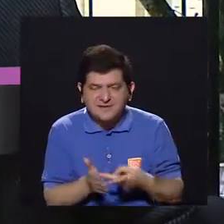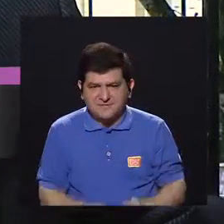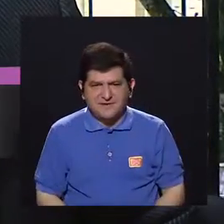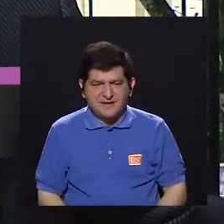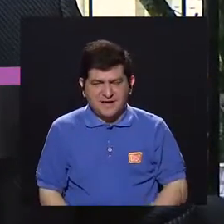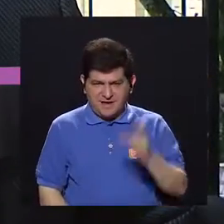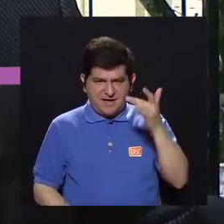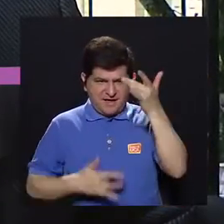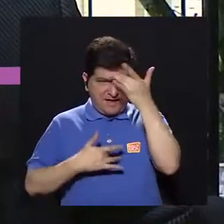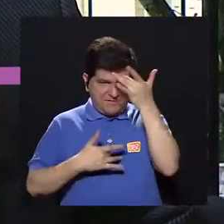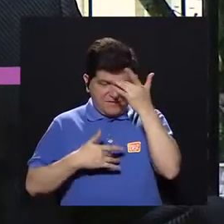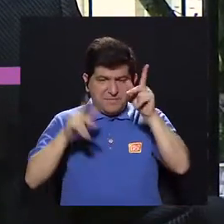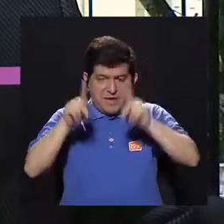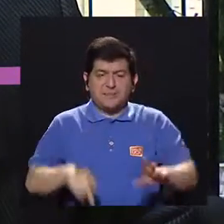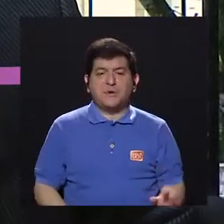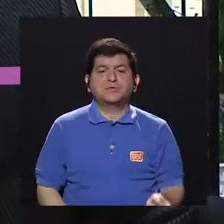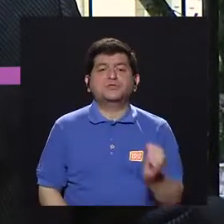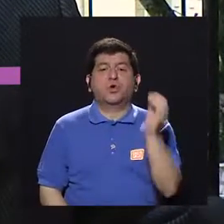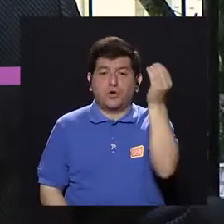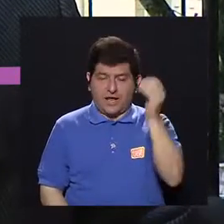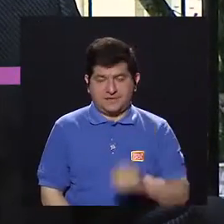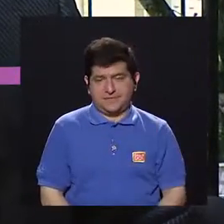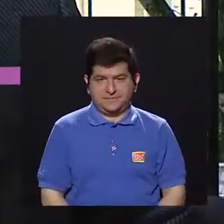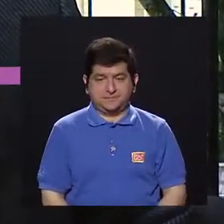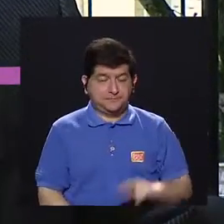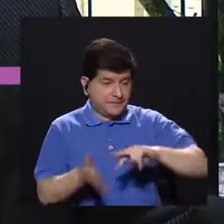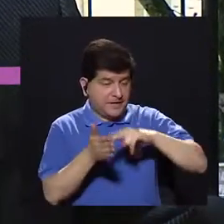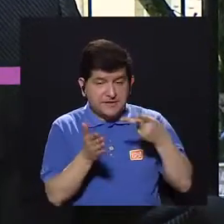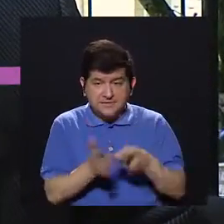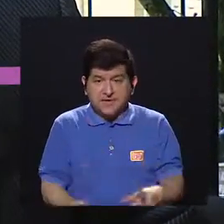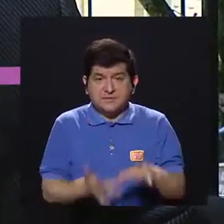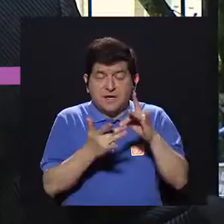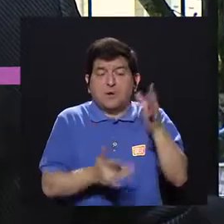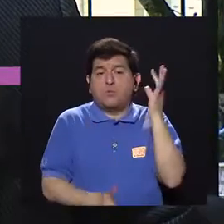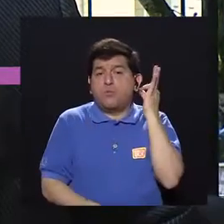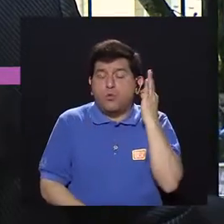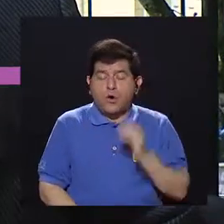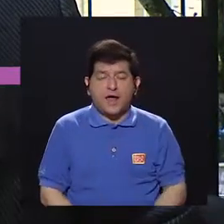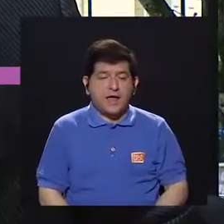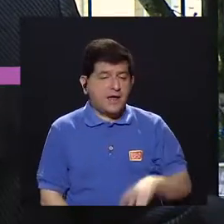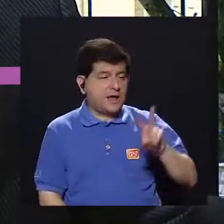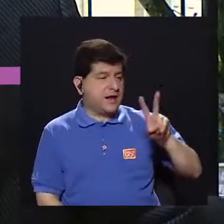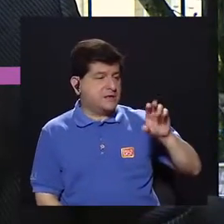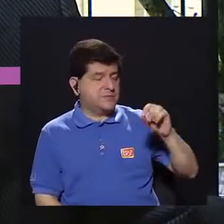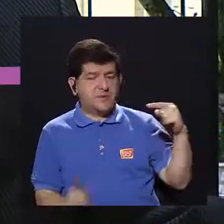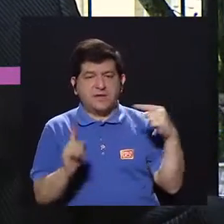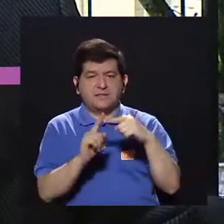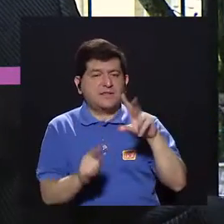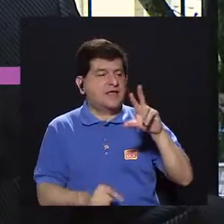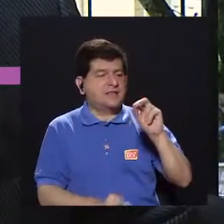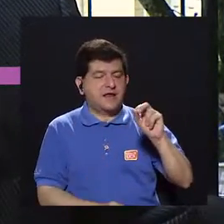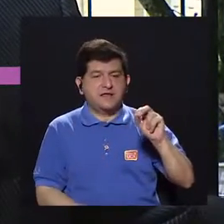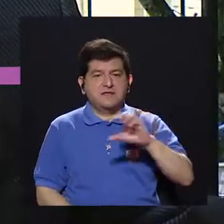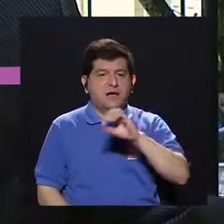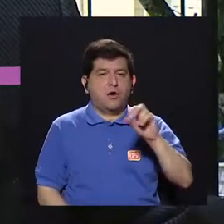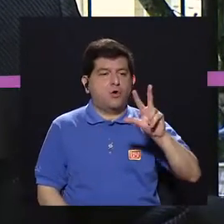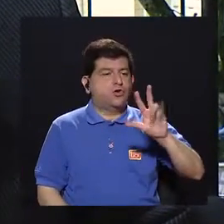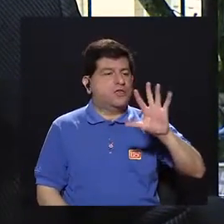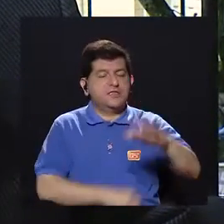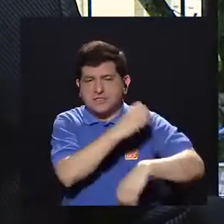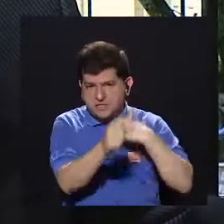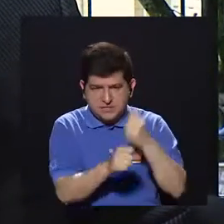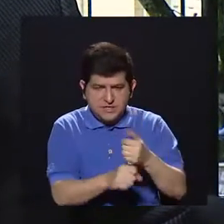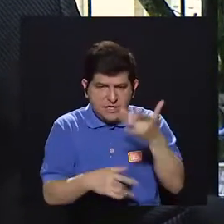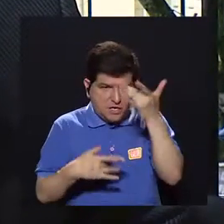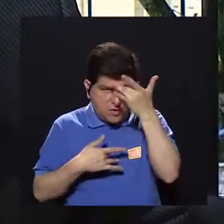refiere a un padecimiento de personas jóvenes. Estamos hablando sobre todo de mujeres entre los 20 y los 30 o 35